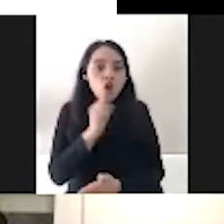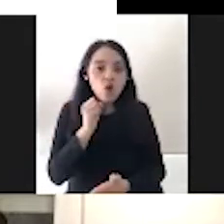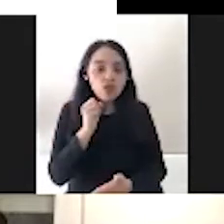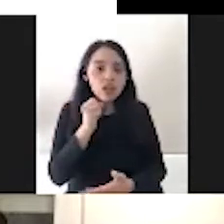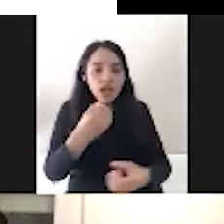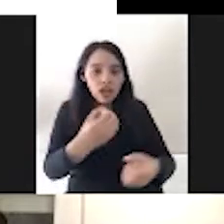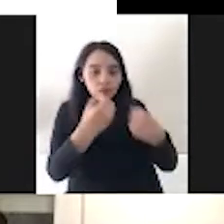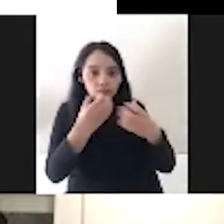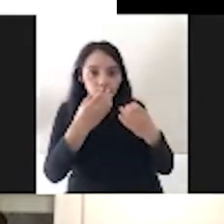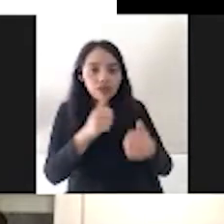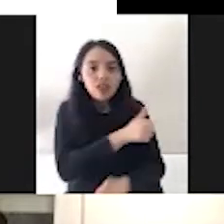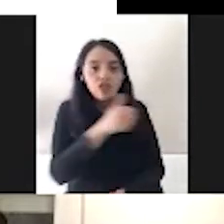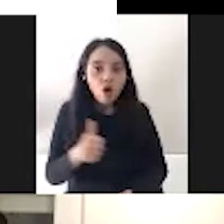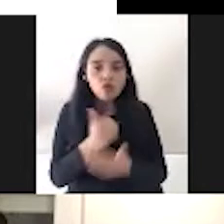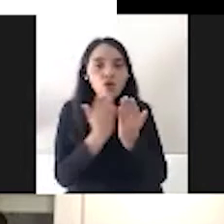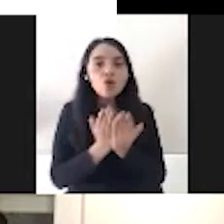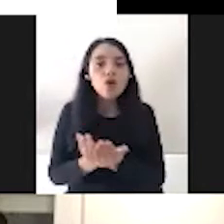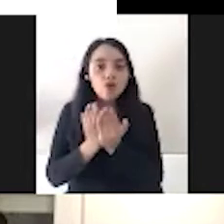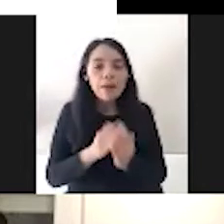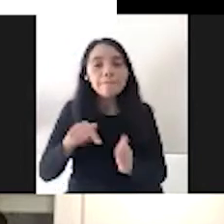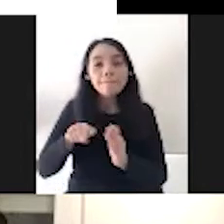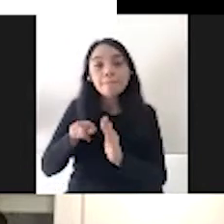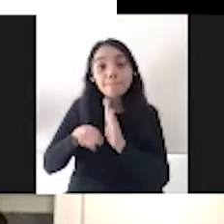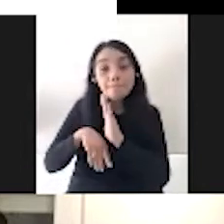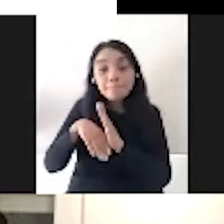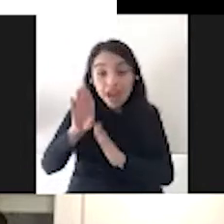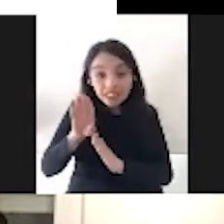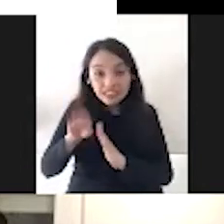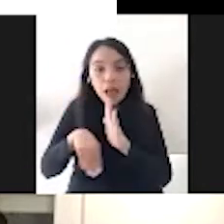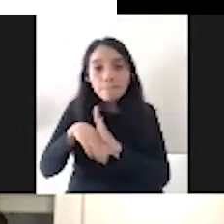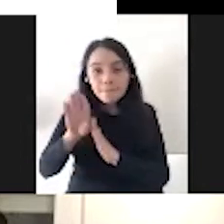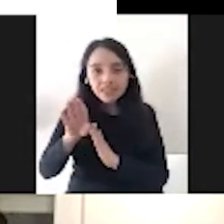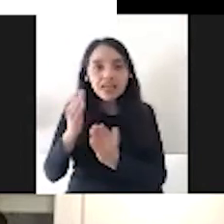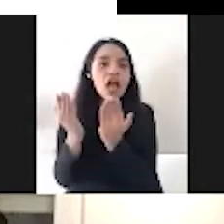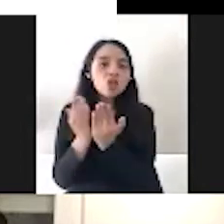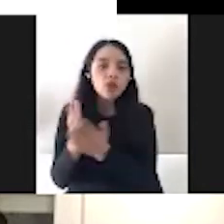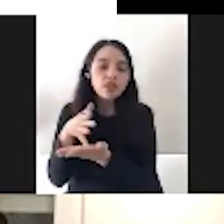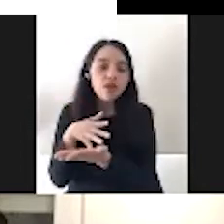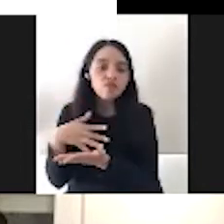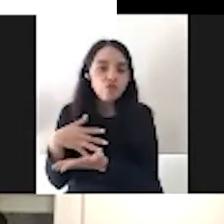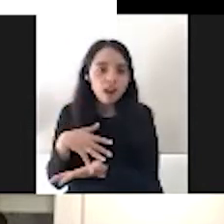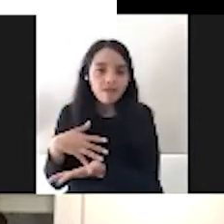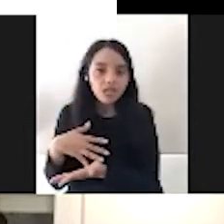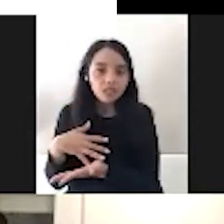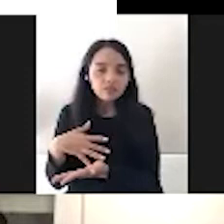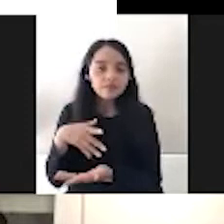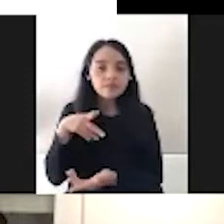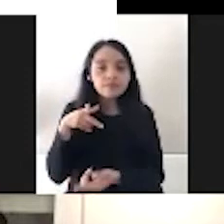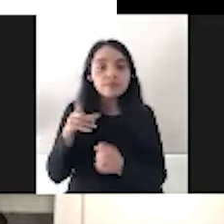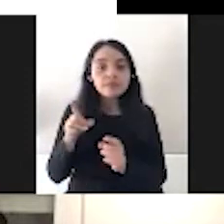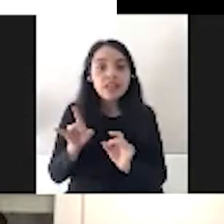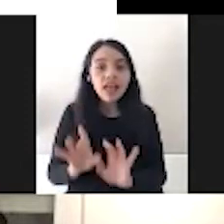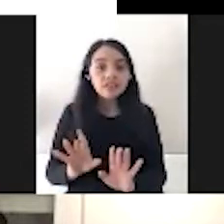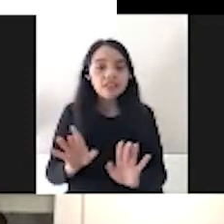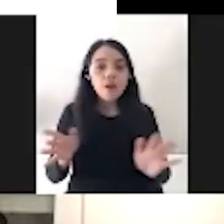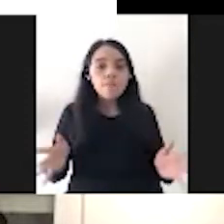los estudiantes, principalmente de los más vulnerables. De esta manera se promueve un ambiente de